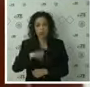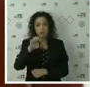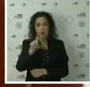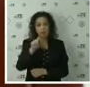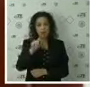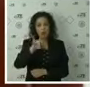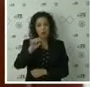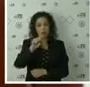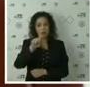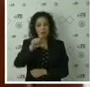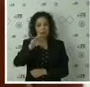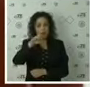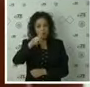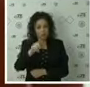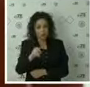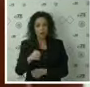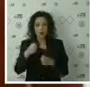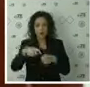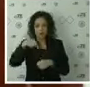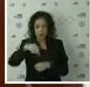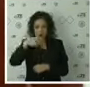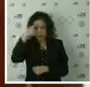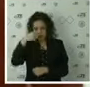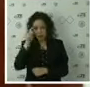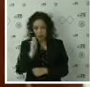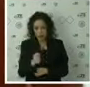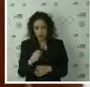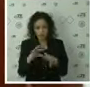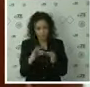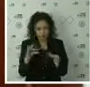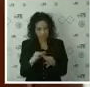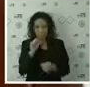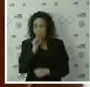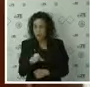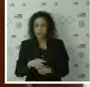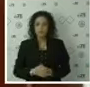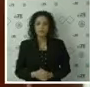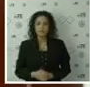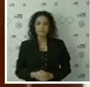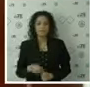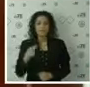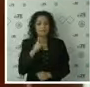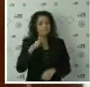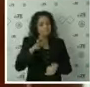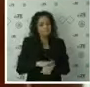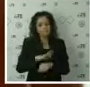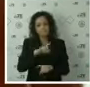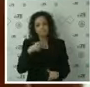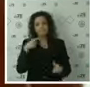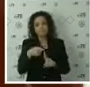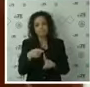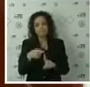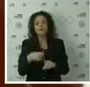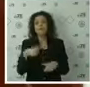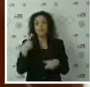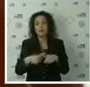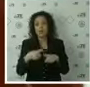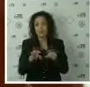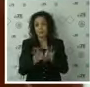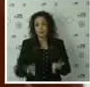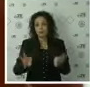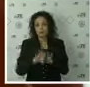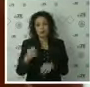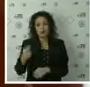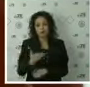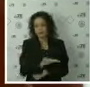Campo, que nos acompañará en esta ronda de mesas, pero desde luego, pues más que nada a las estrellas que son ustedes,